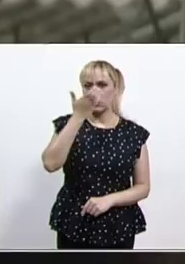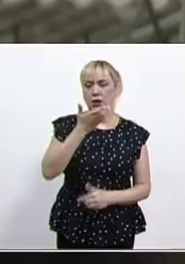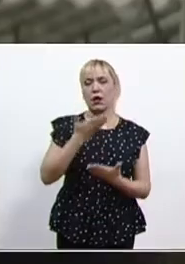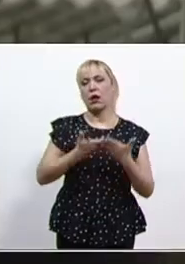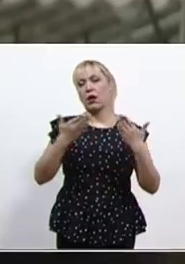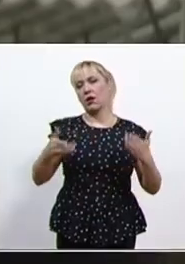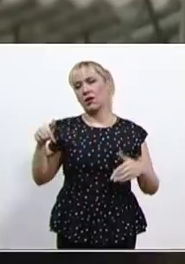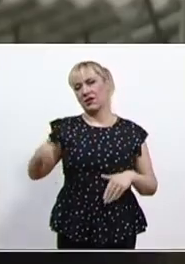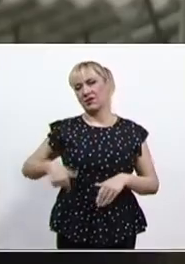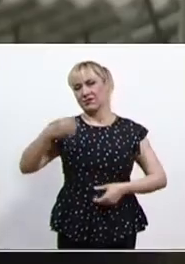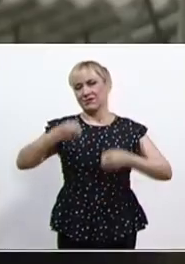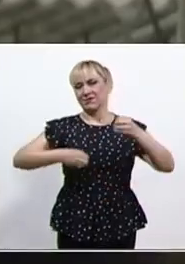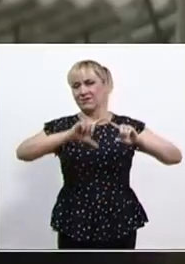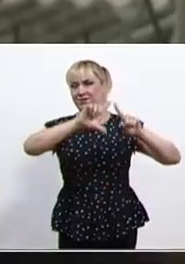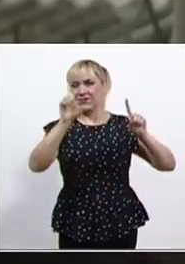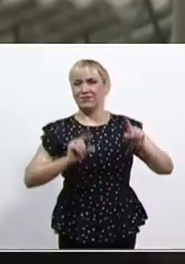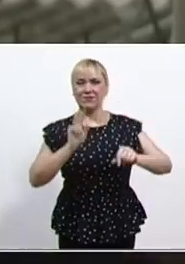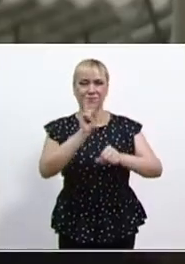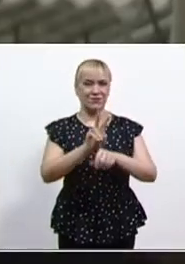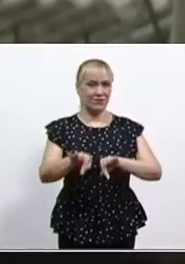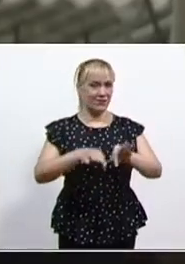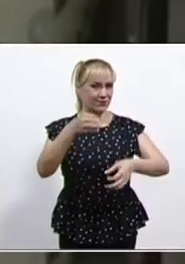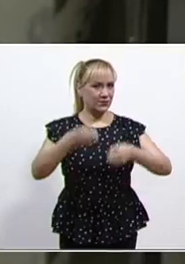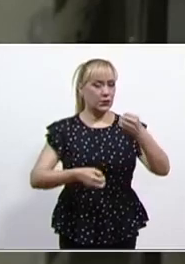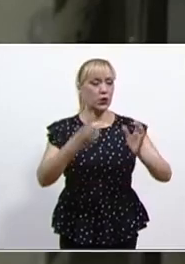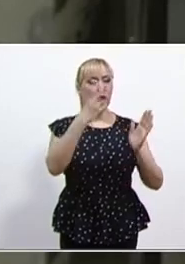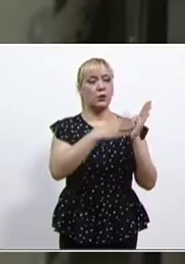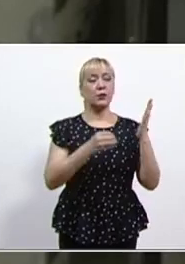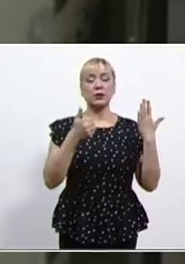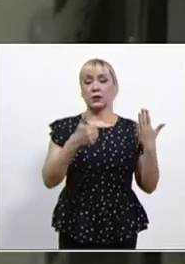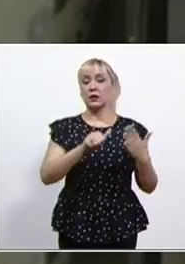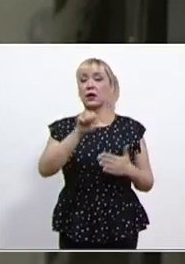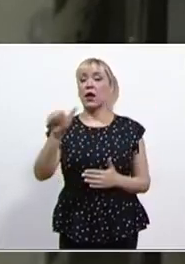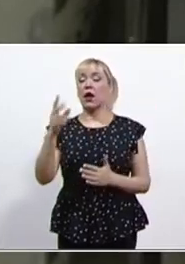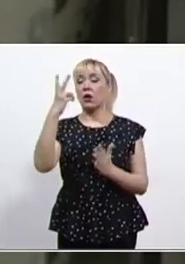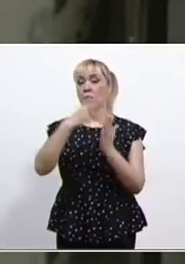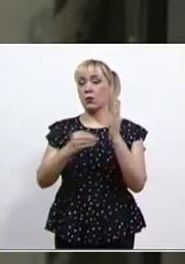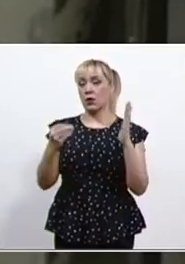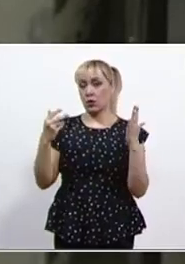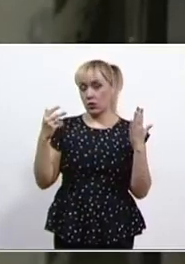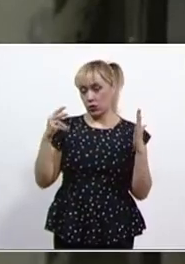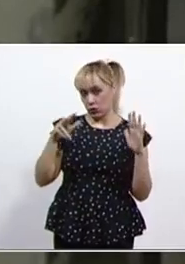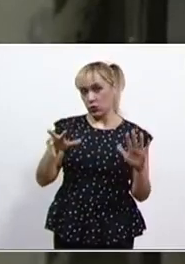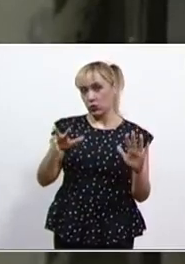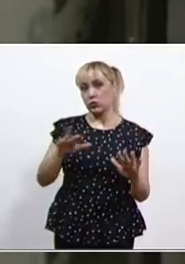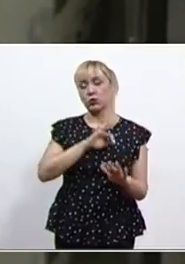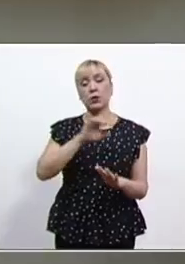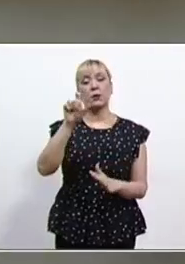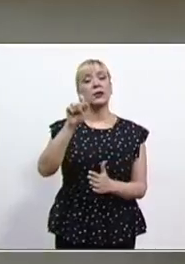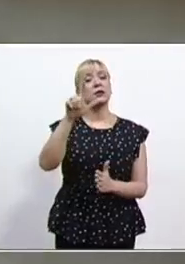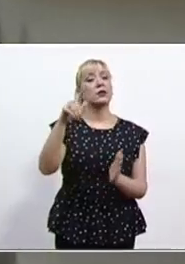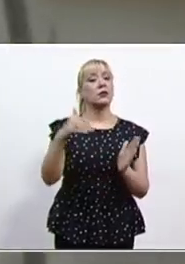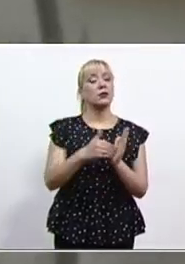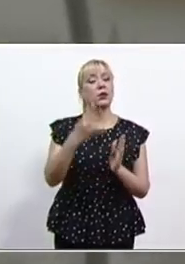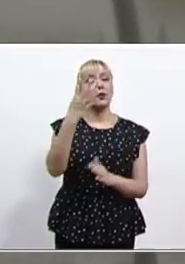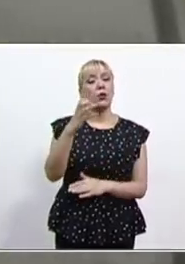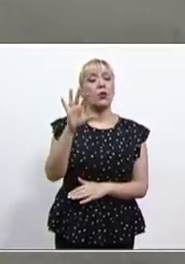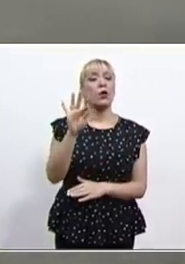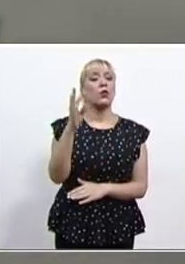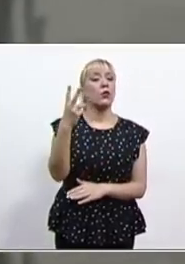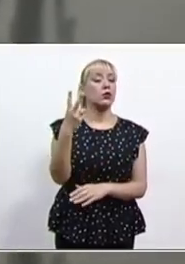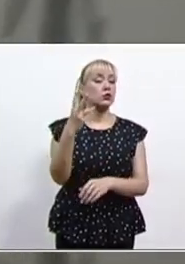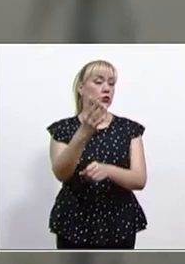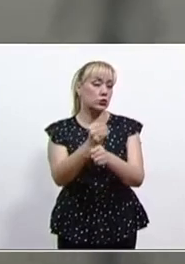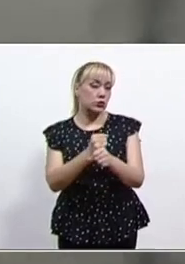Consejo de la Judicatura Federal, de 2006 a 2018 se iniciaron 27.342 investigaciones penales